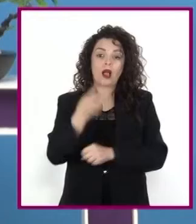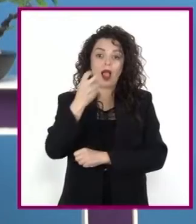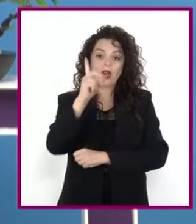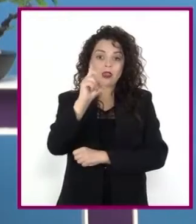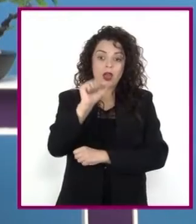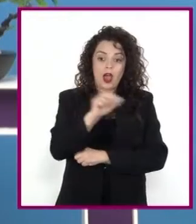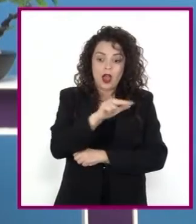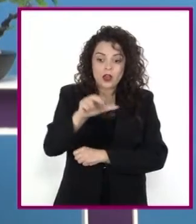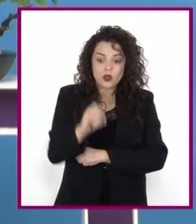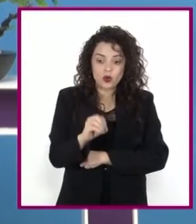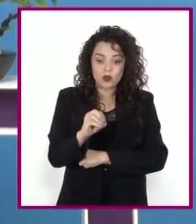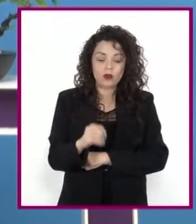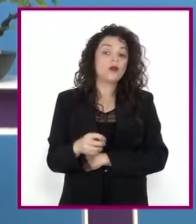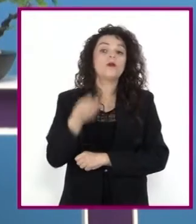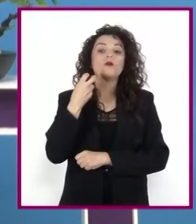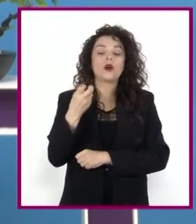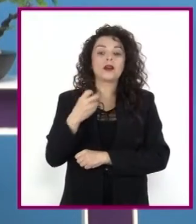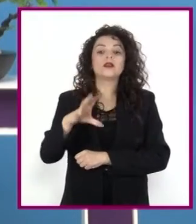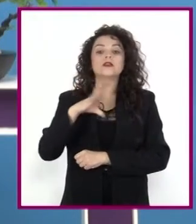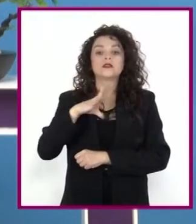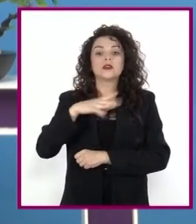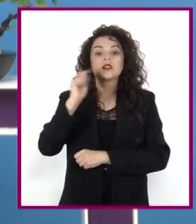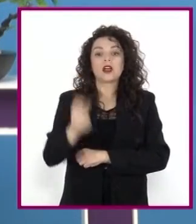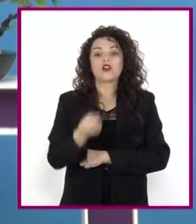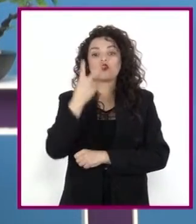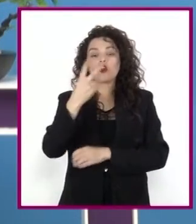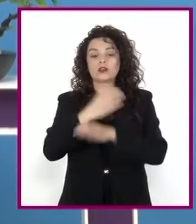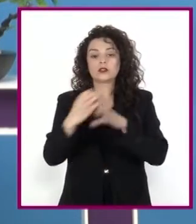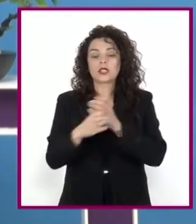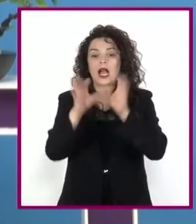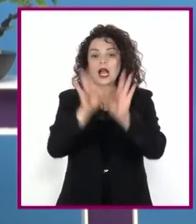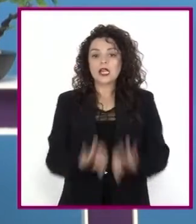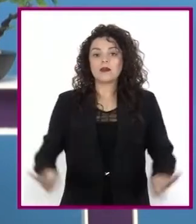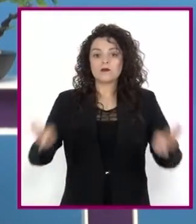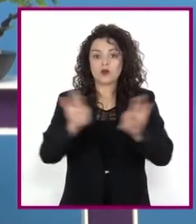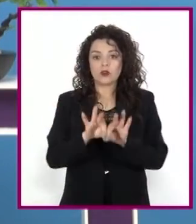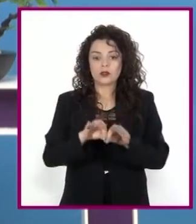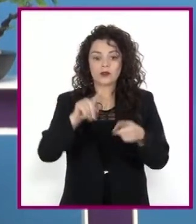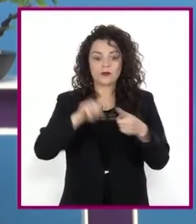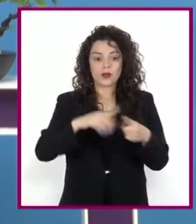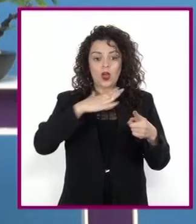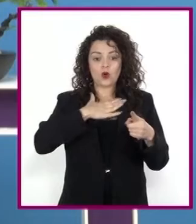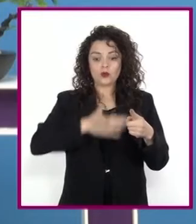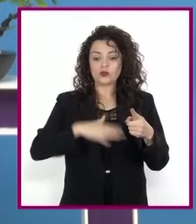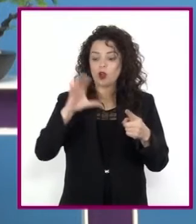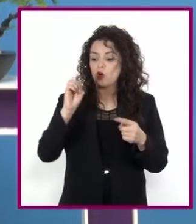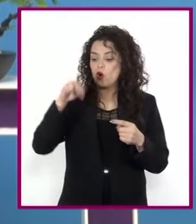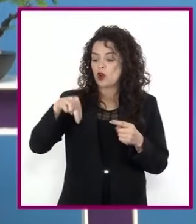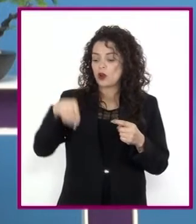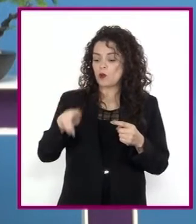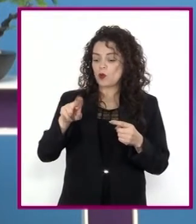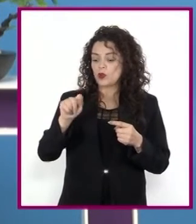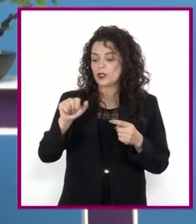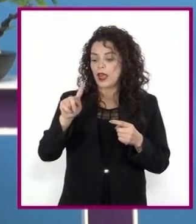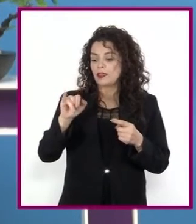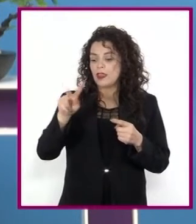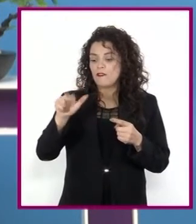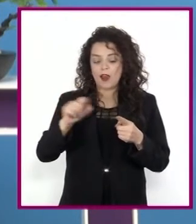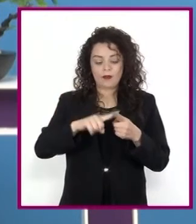es entonces cuando surgen 2 conceptos de suma importancia: la justicia conmutativa y la reparación del